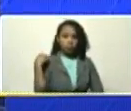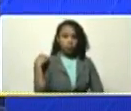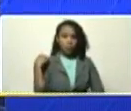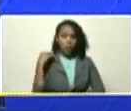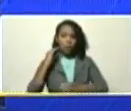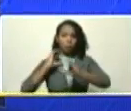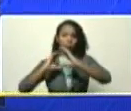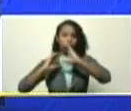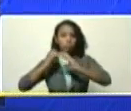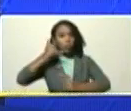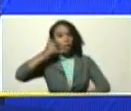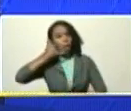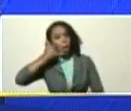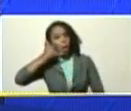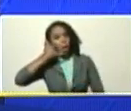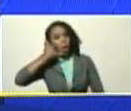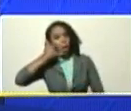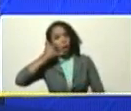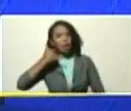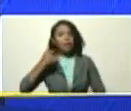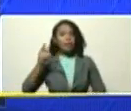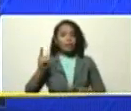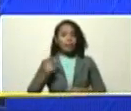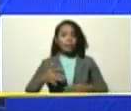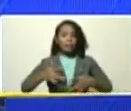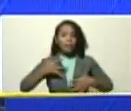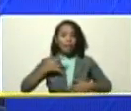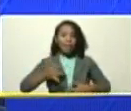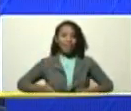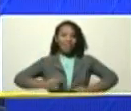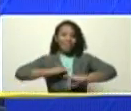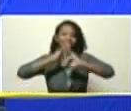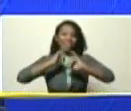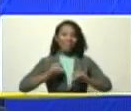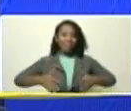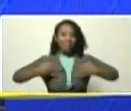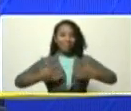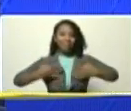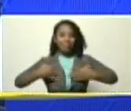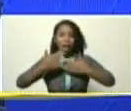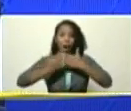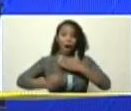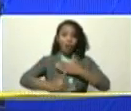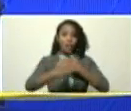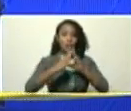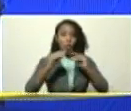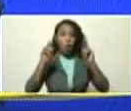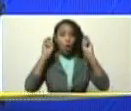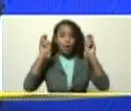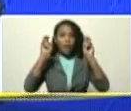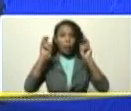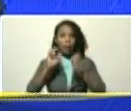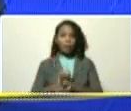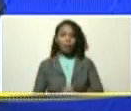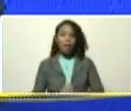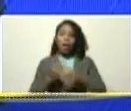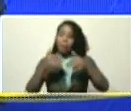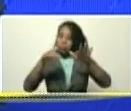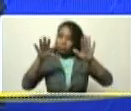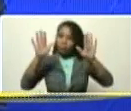conversación telefónica que estaba contento por los avances en todas las materias, a